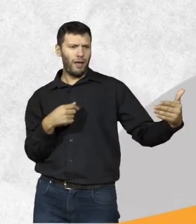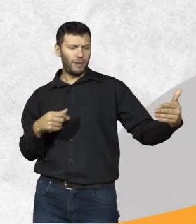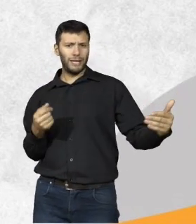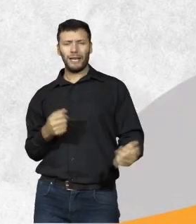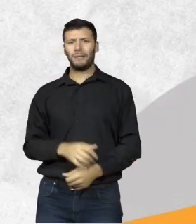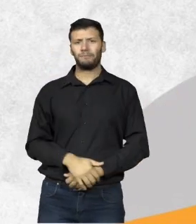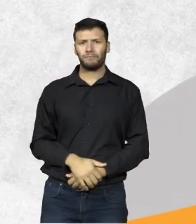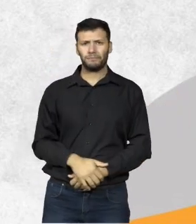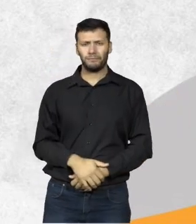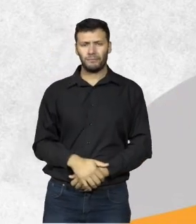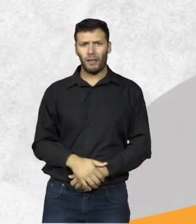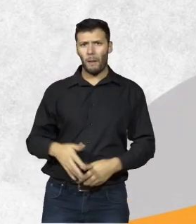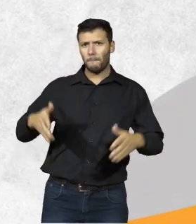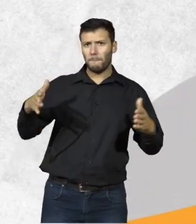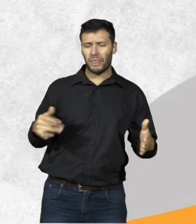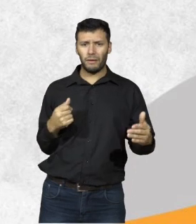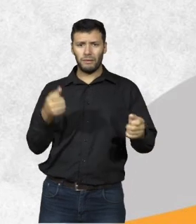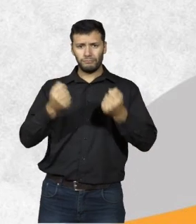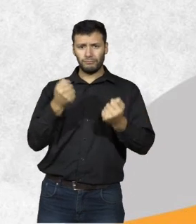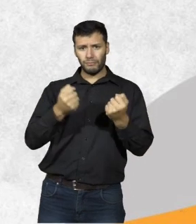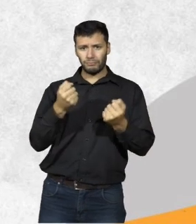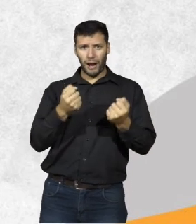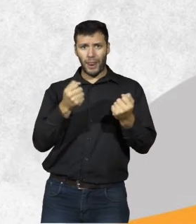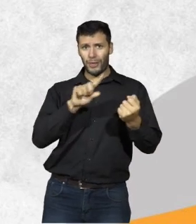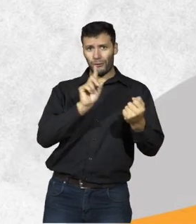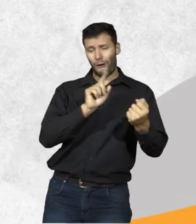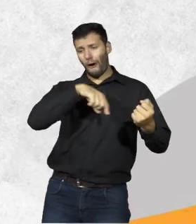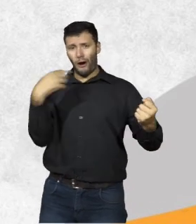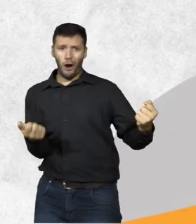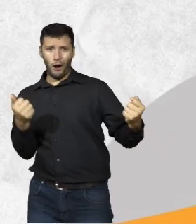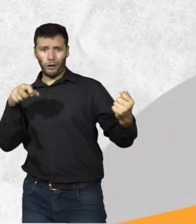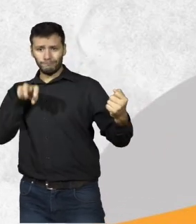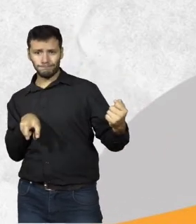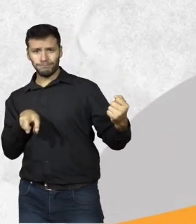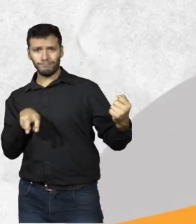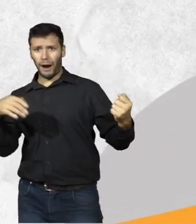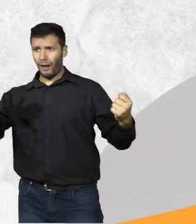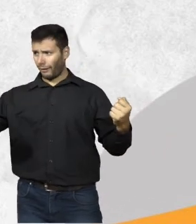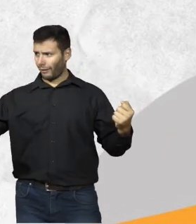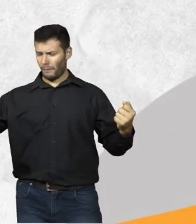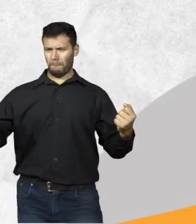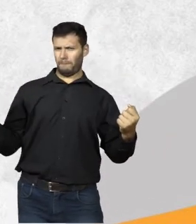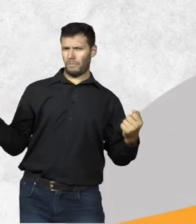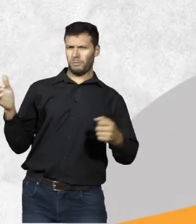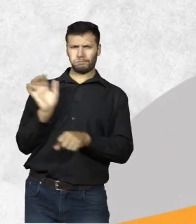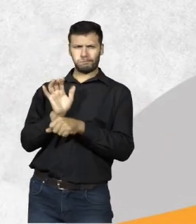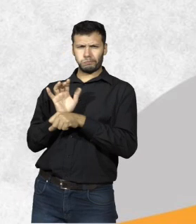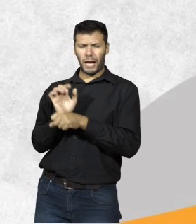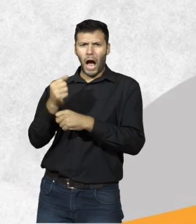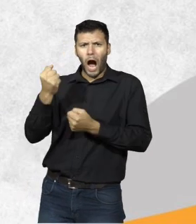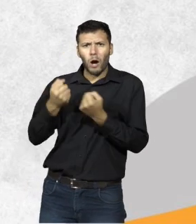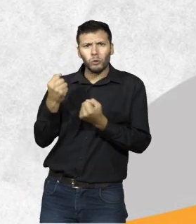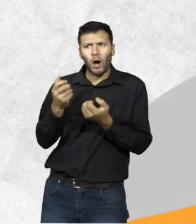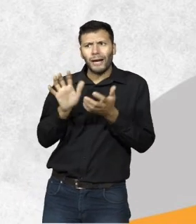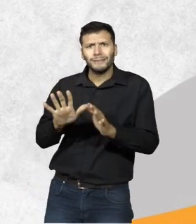puerta del piloto. Entonces, ¿por qué hacíamos los autos así?